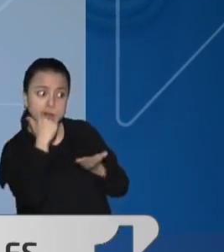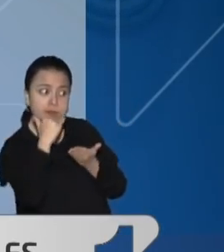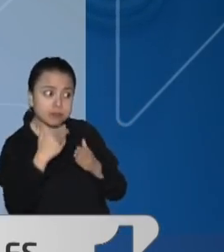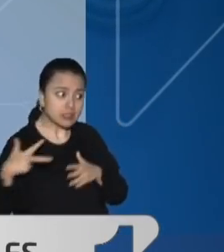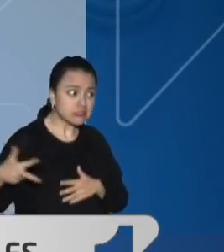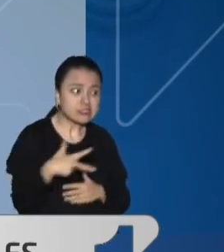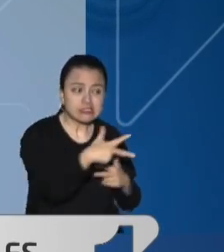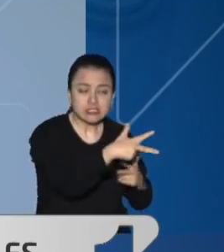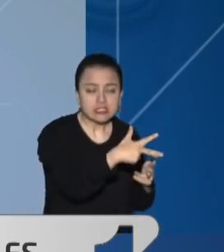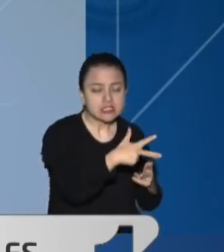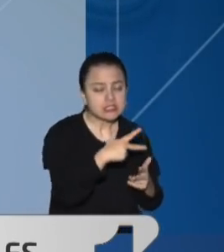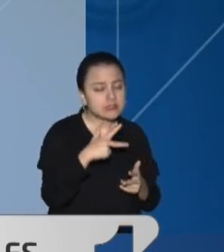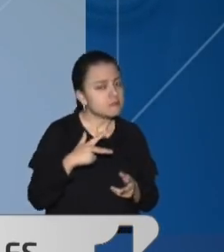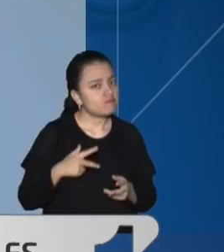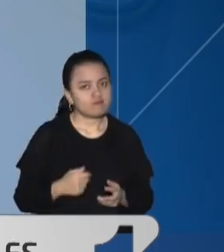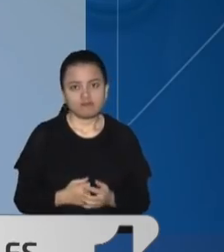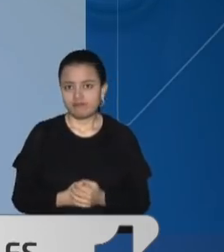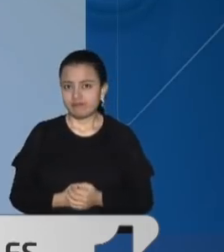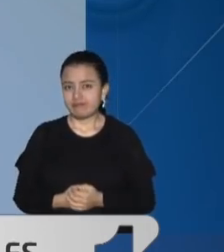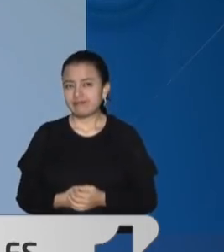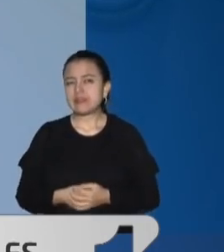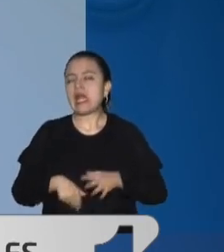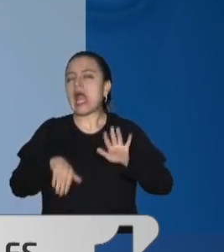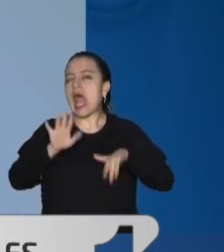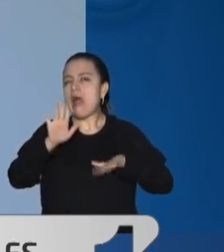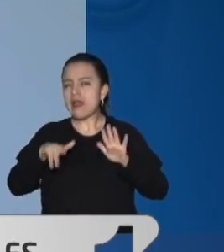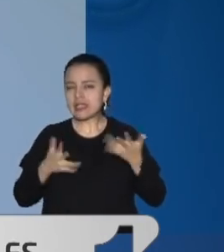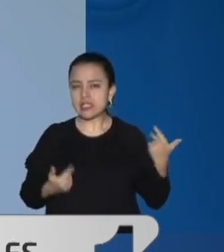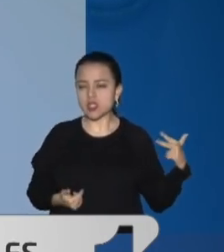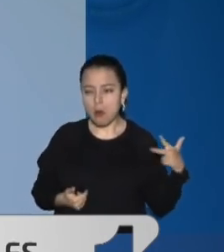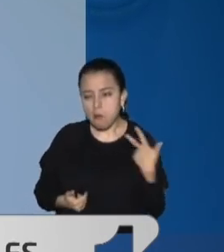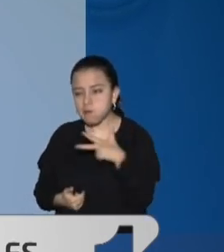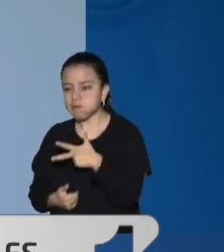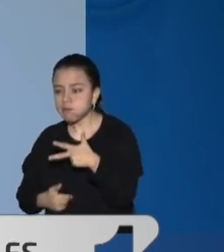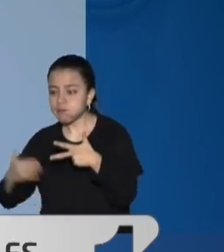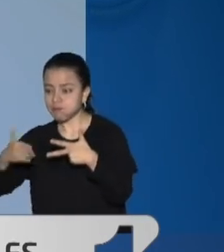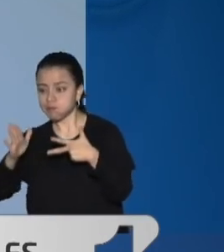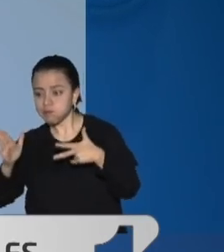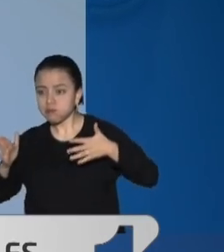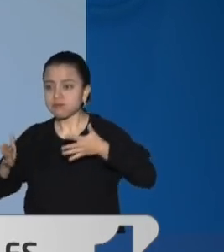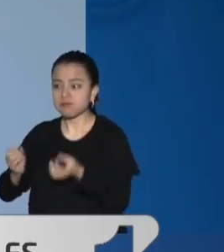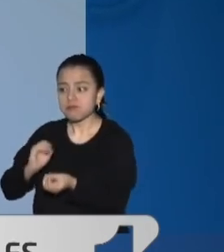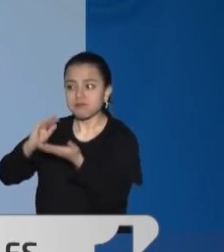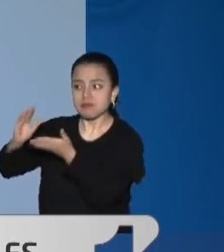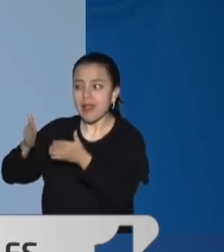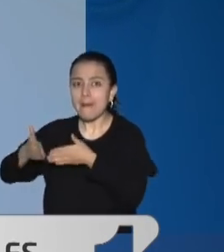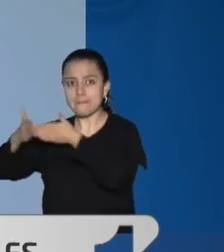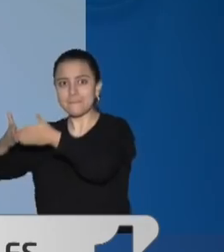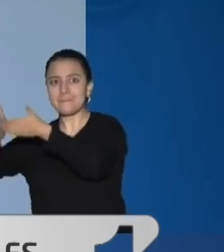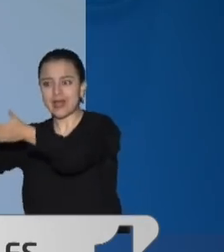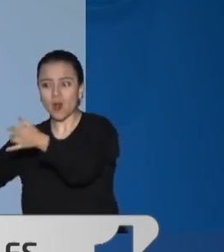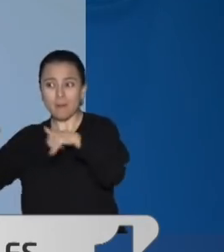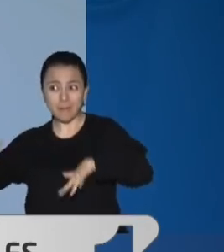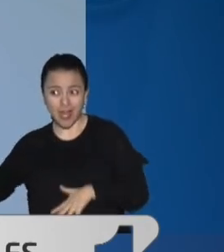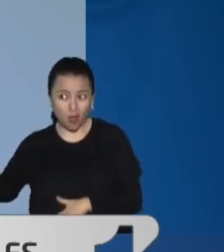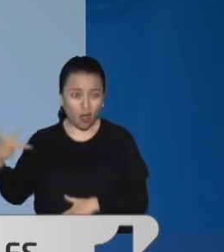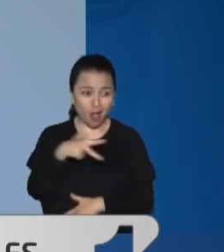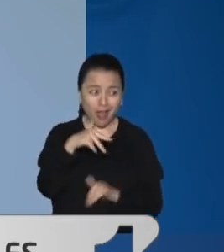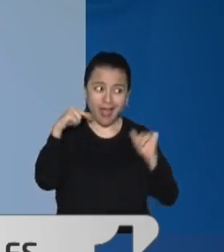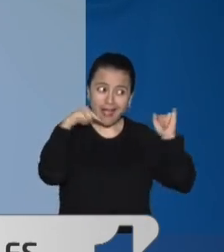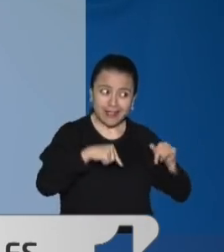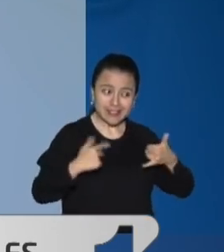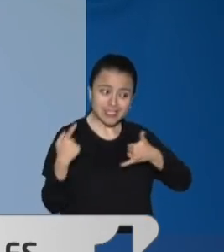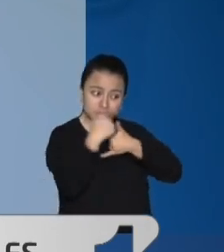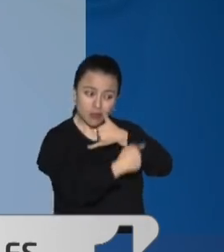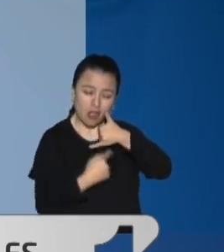algunos que son intermitentes y otros que son en término definitivo. Hasta el momento se han adelantado diálogos que han bajado